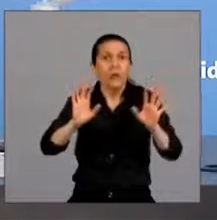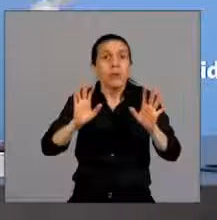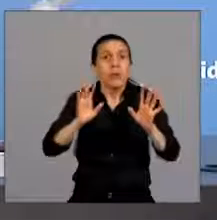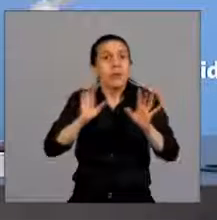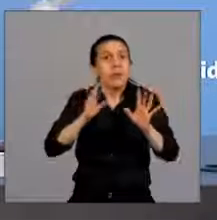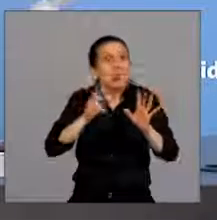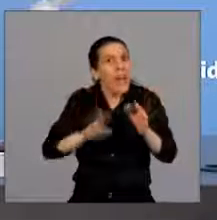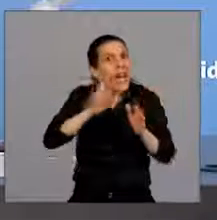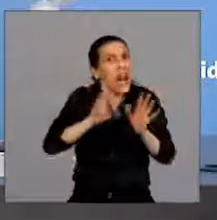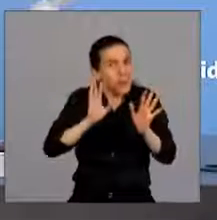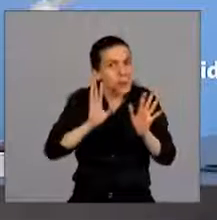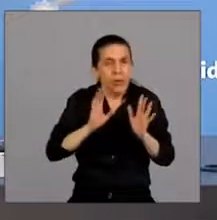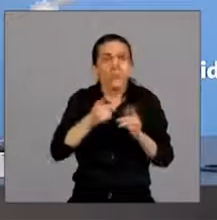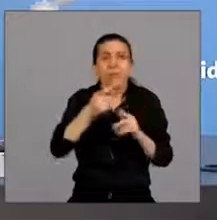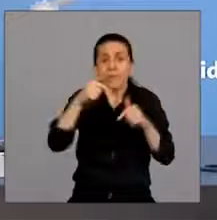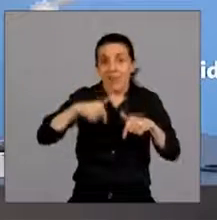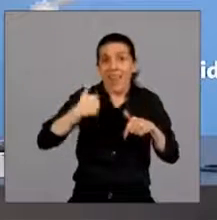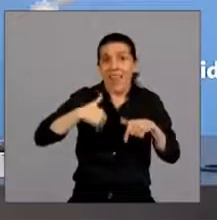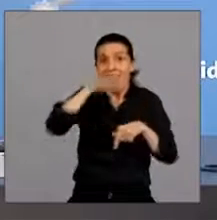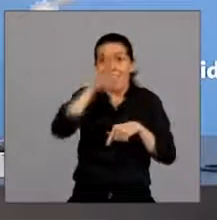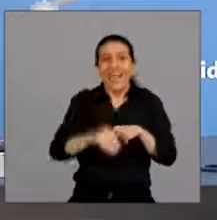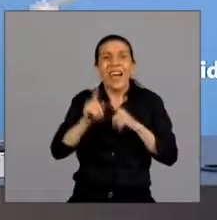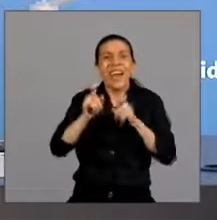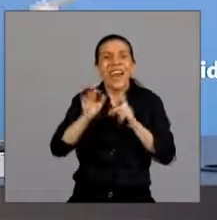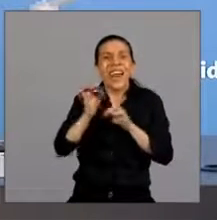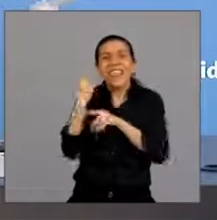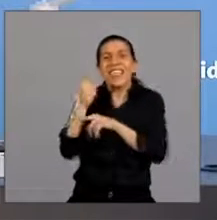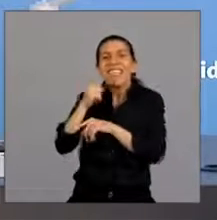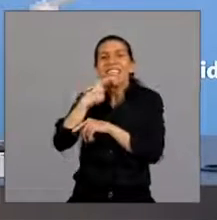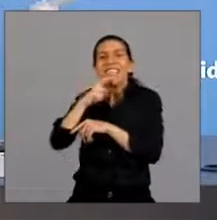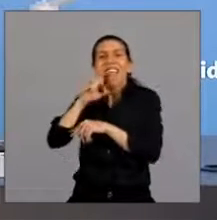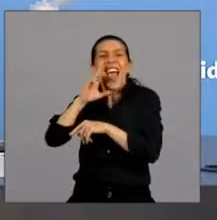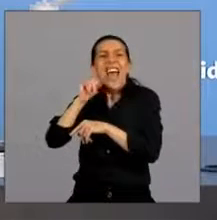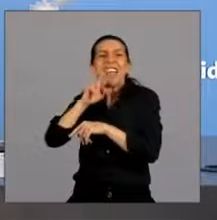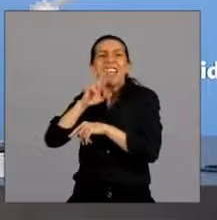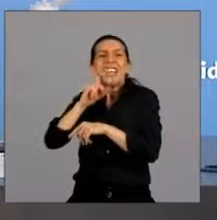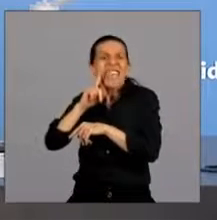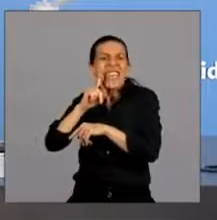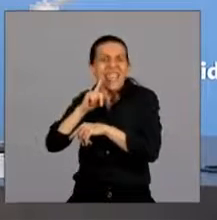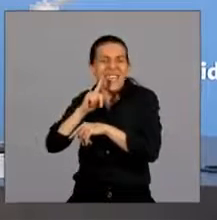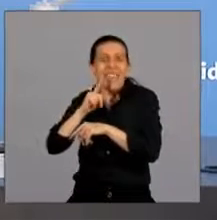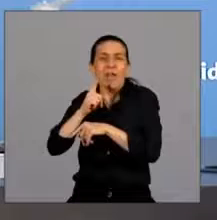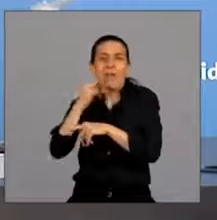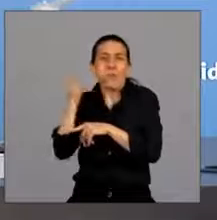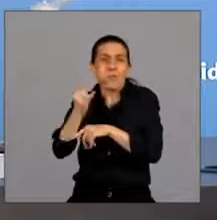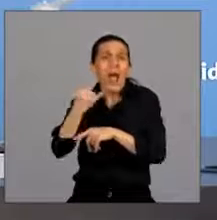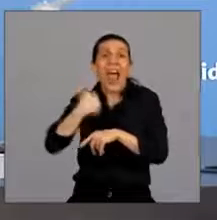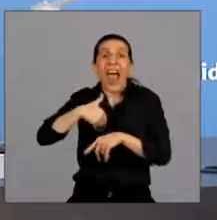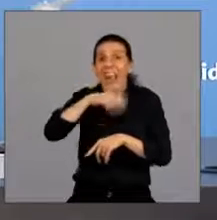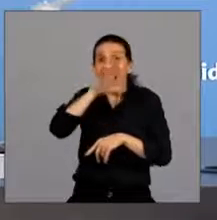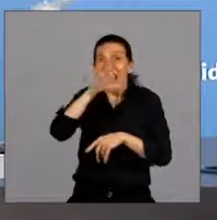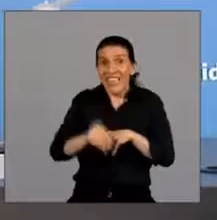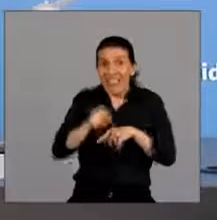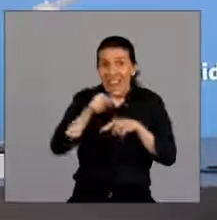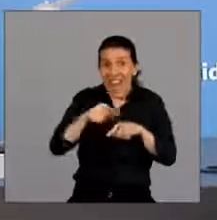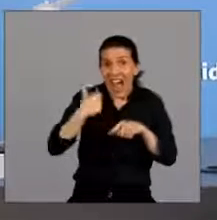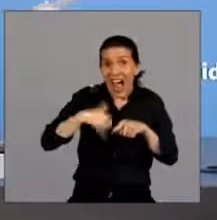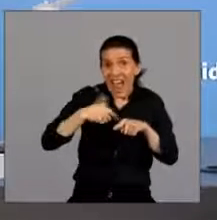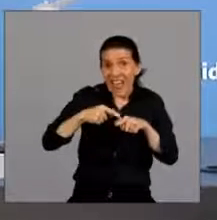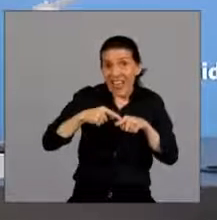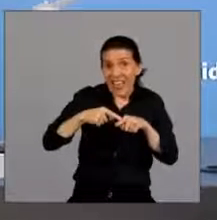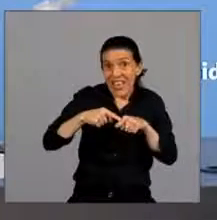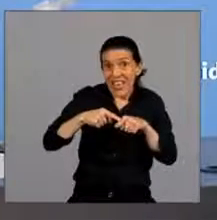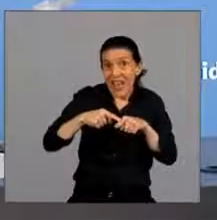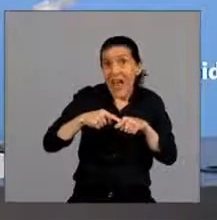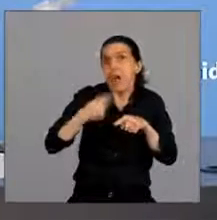Y la Argentina, hoy el gringo Schiaretti lo decía con razón, la Argentina fue construida como